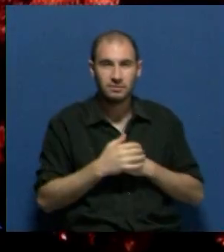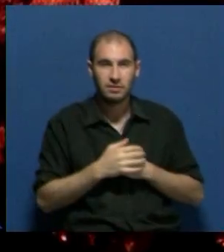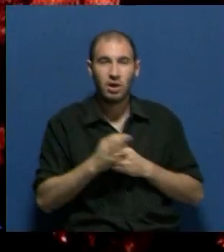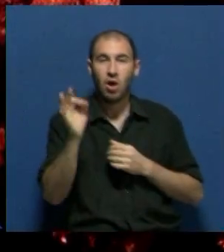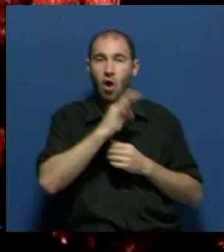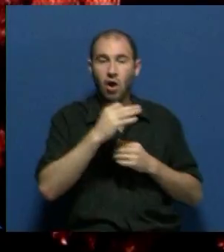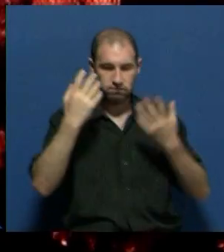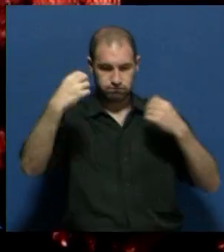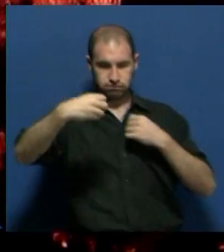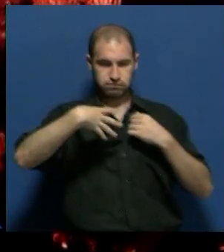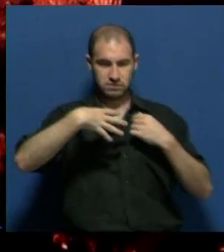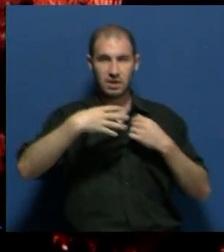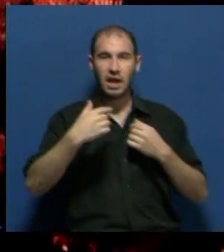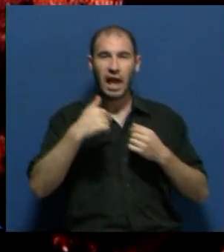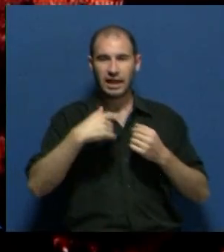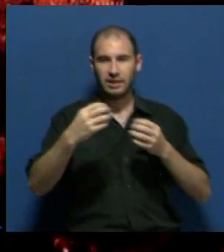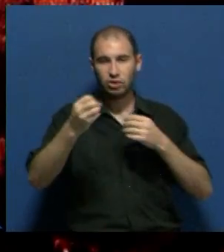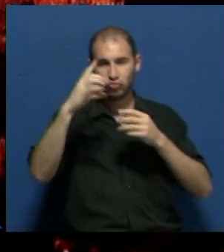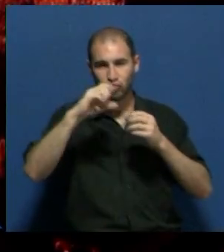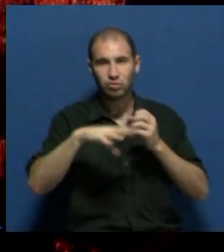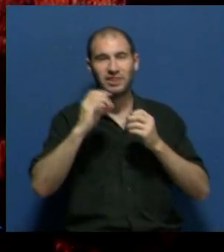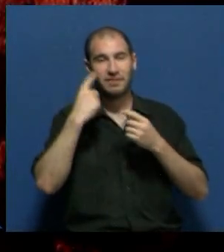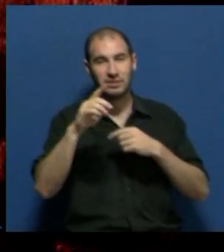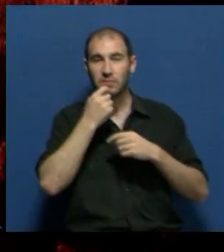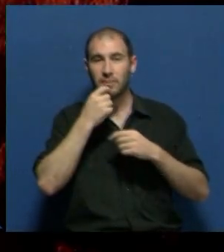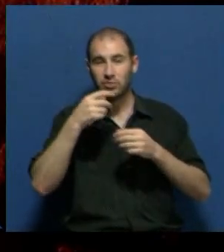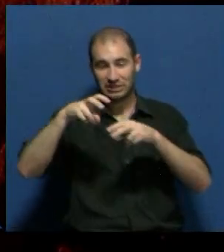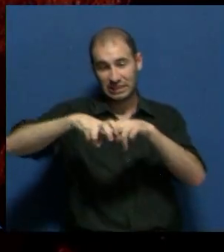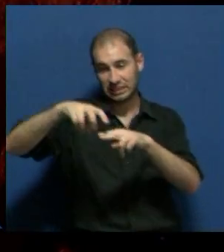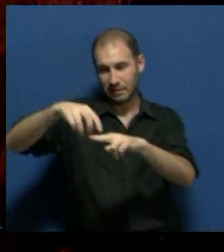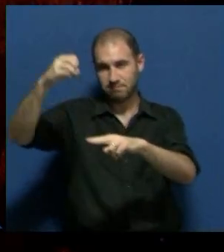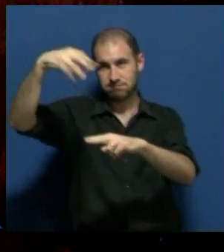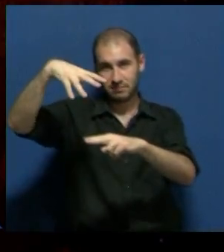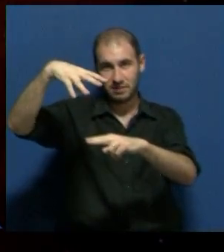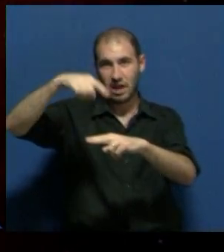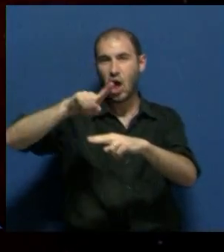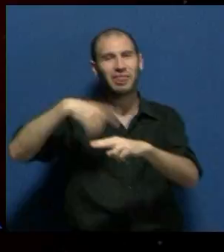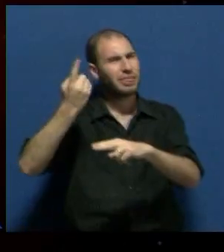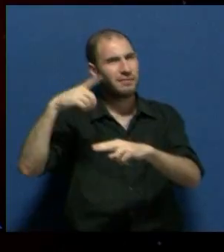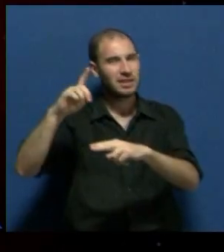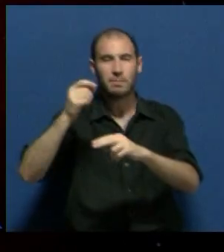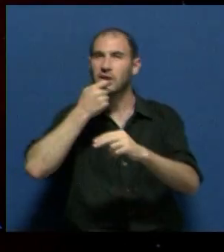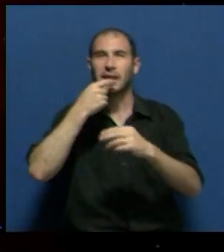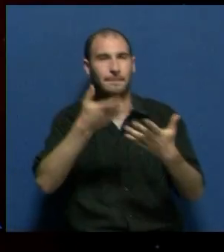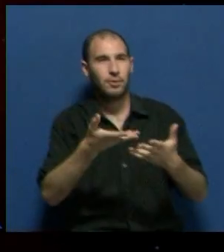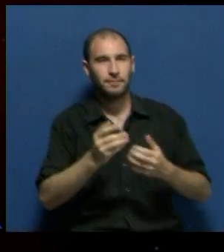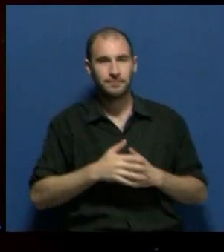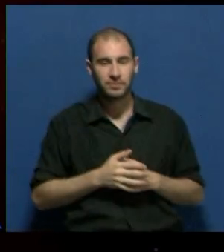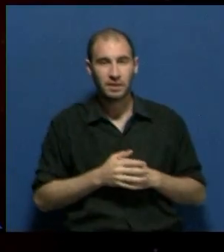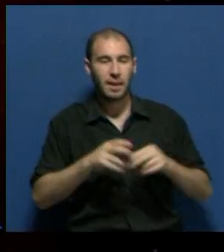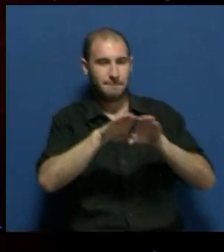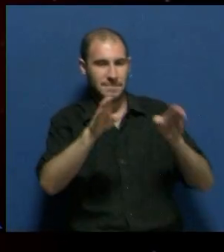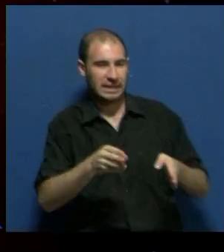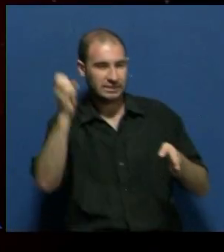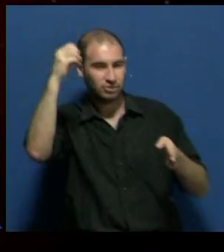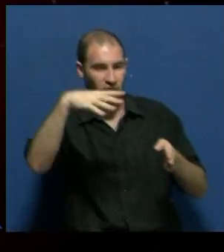o en mi figura, va a dar un espectro. Si le pega a una silla, va a dar otro. Si le pega a una